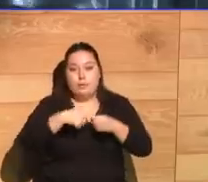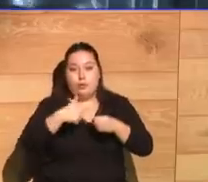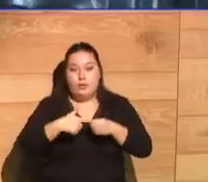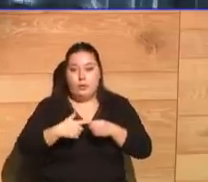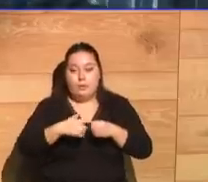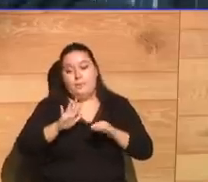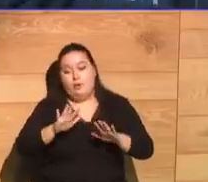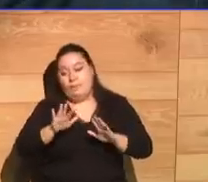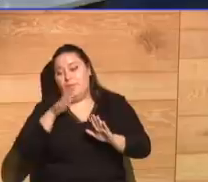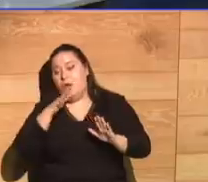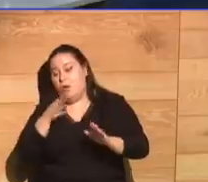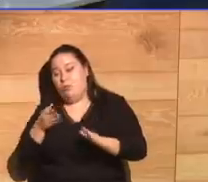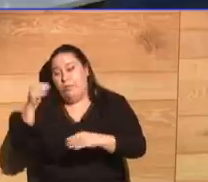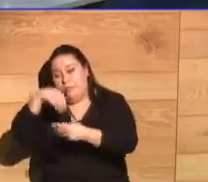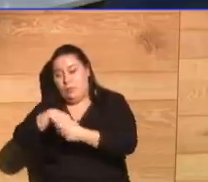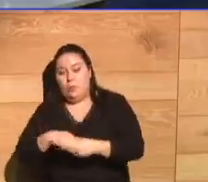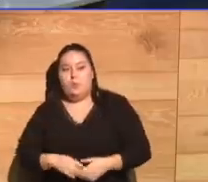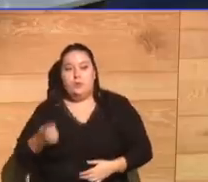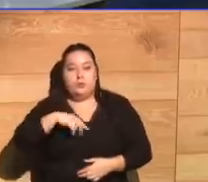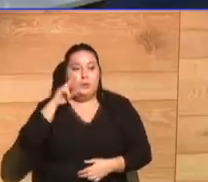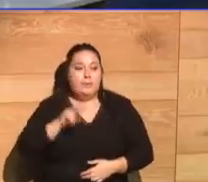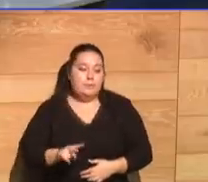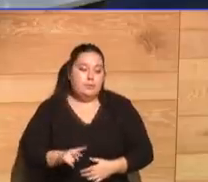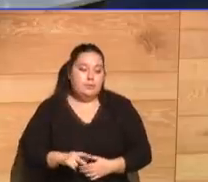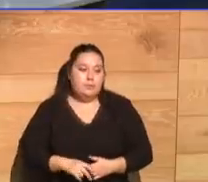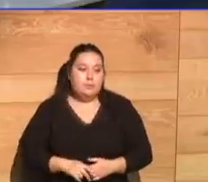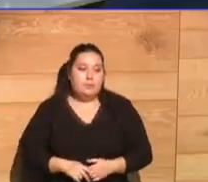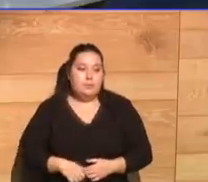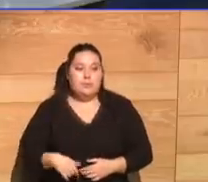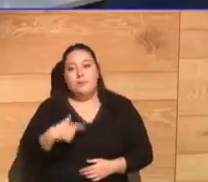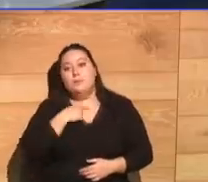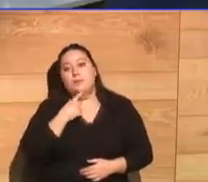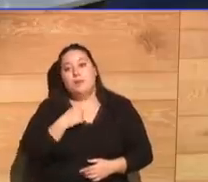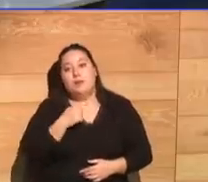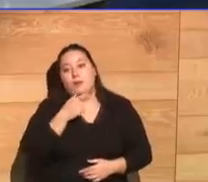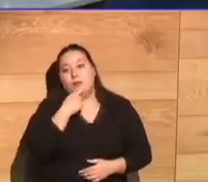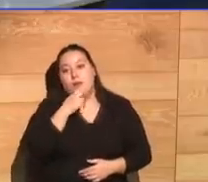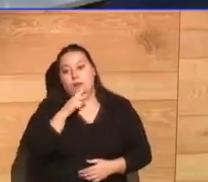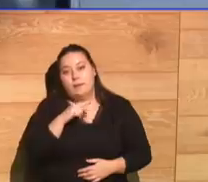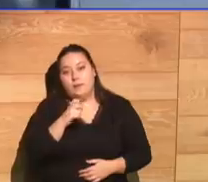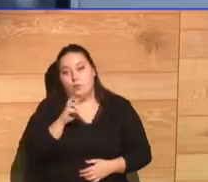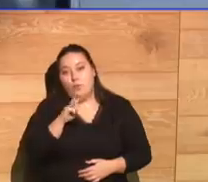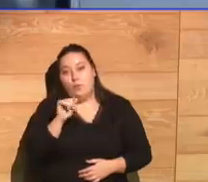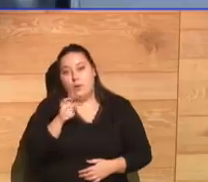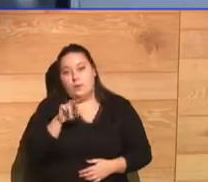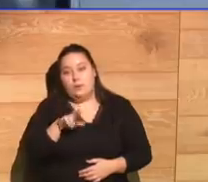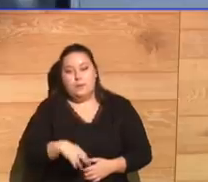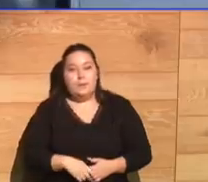caído dentro del agua. Sí. Y nosotros le vemos... A mí me gusta decir water. Sí.